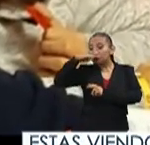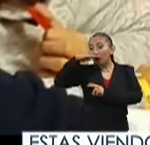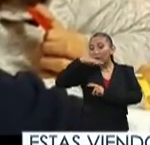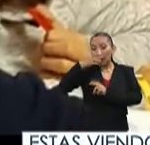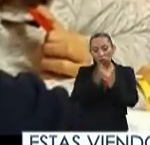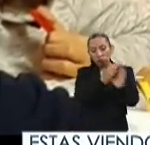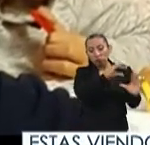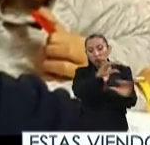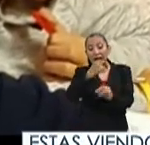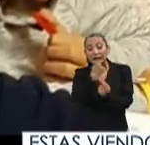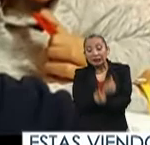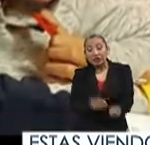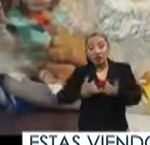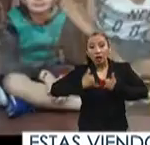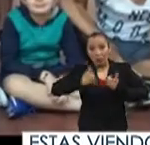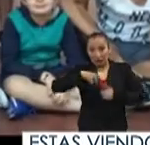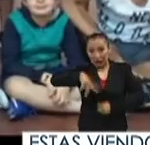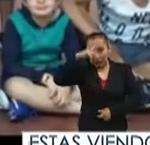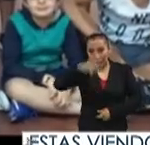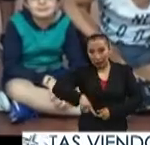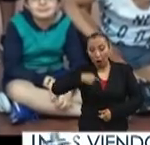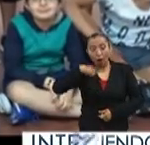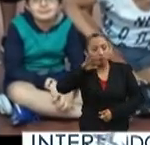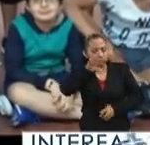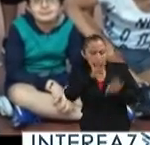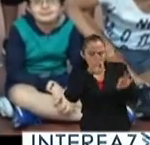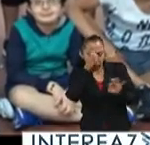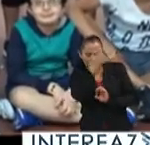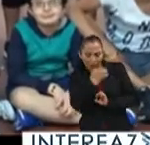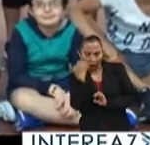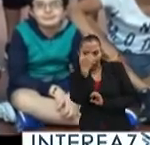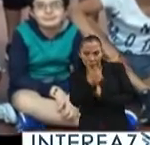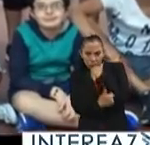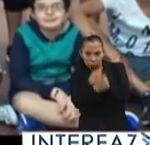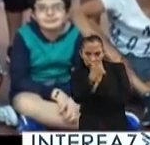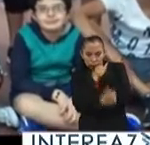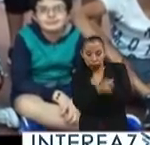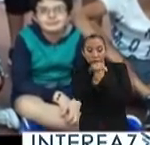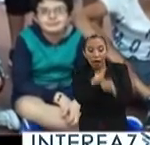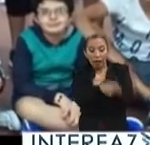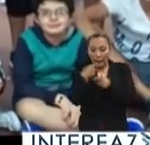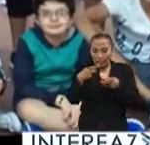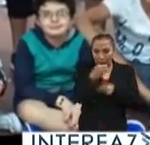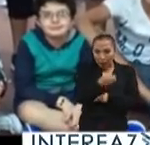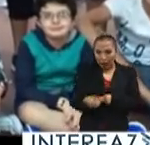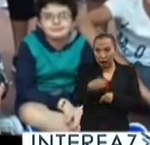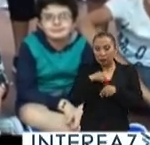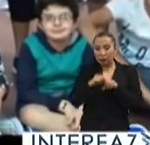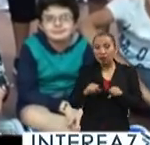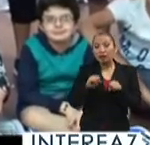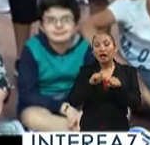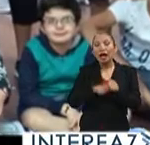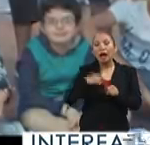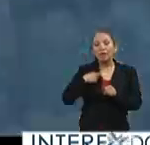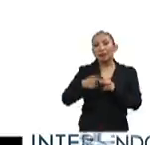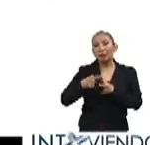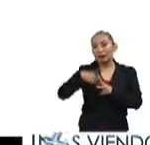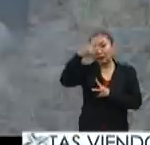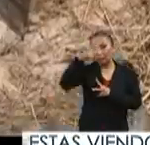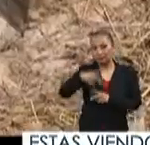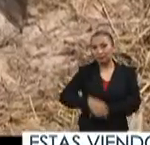gratuitamente capacitación a niños y jóvenes del país que resulten mejor evaluados en la competencia y es organizada por la Sociedad Matemática Mexicana.